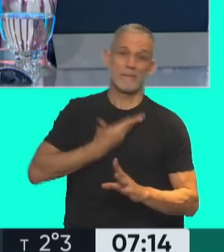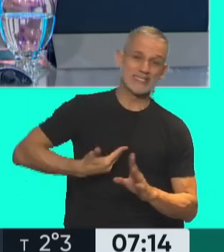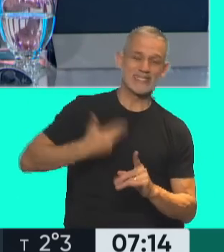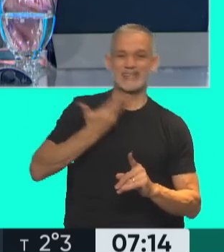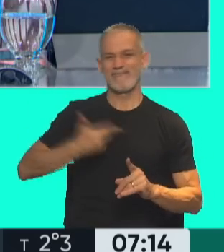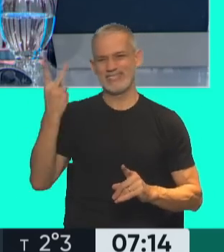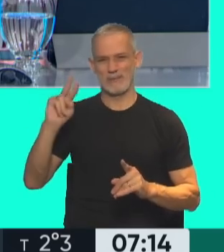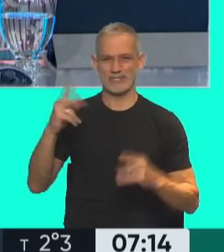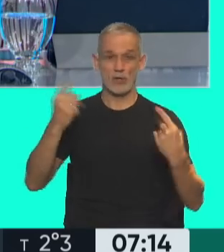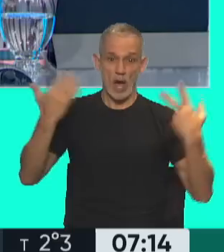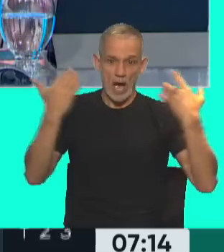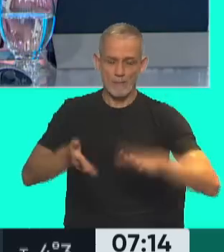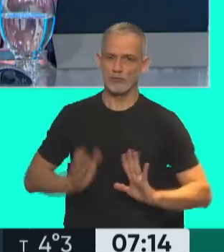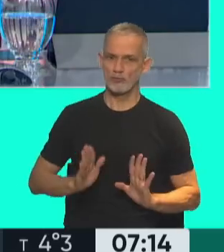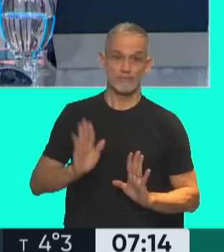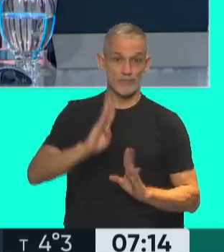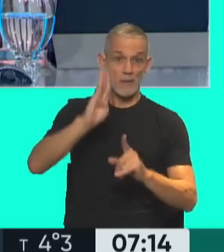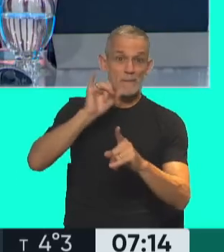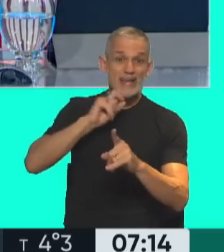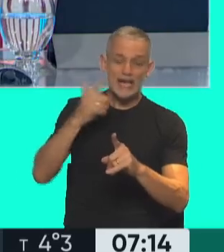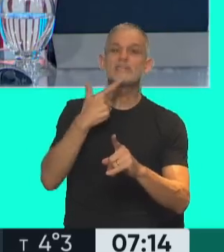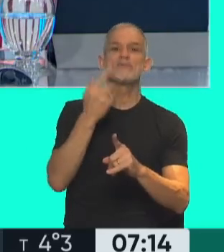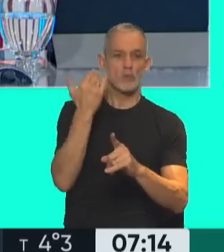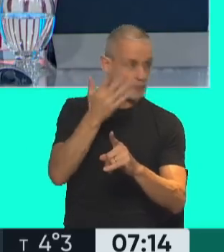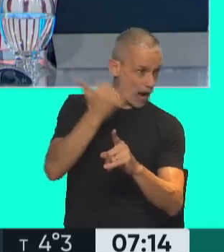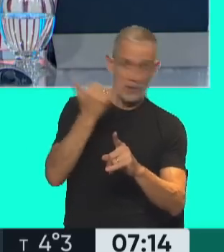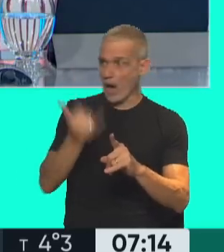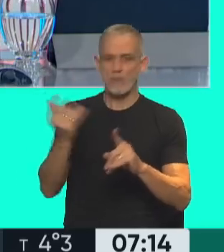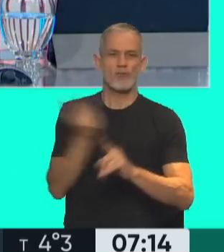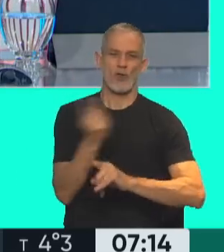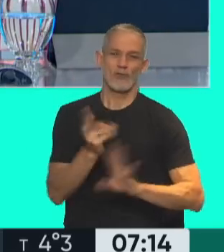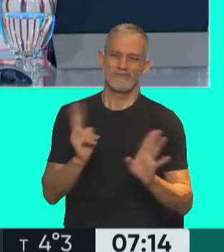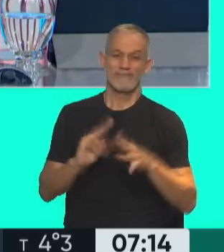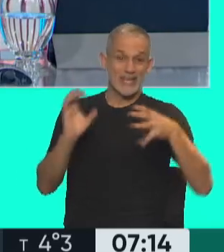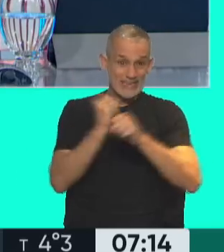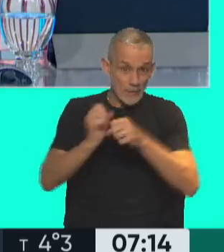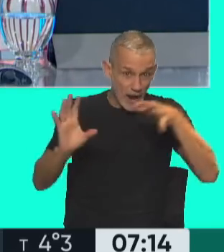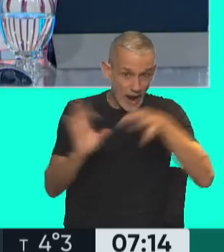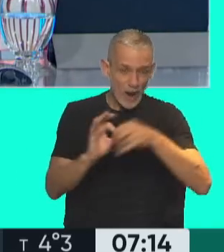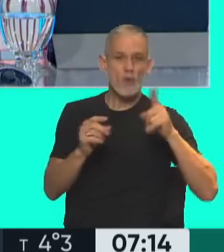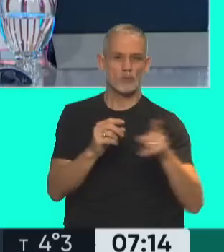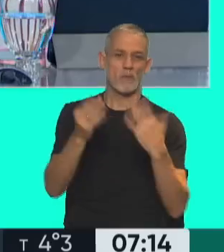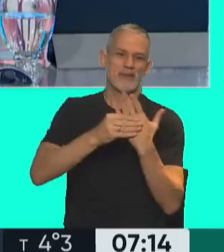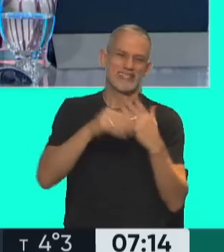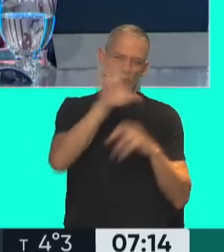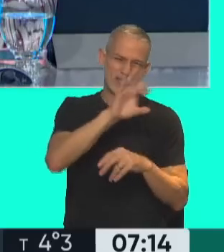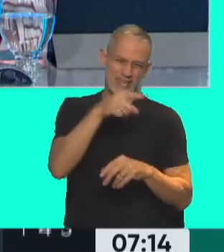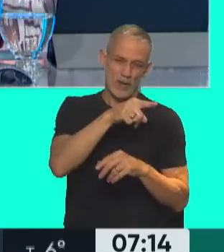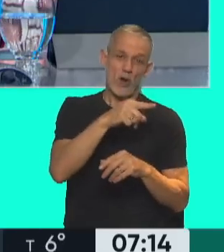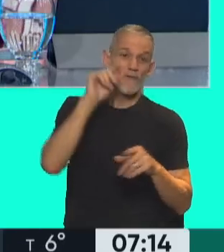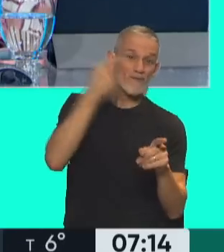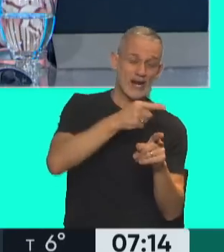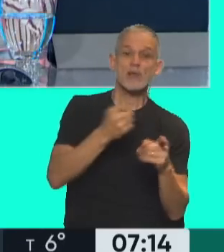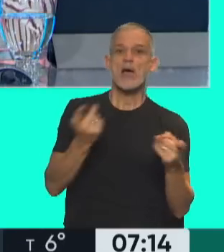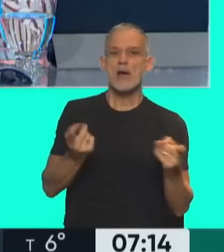y vicepresidenta. Y Silvina Batakis efectivamente lo tiene. Es funcionaria de Alberto Fernández porque trabaja en el Ministerio del Interior, pero